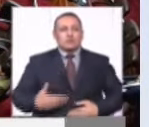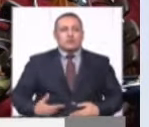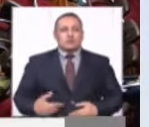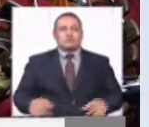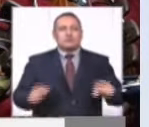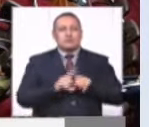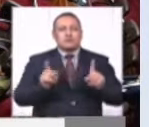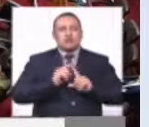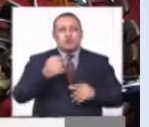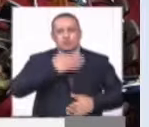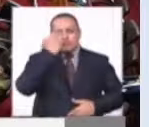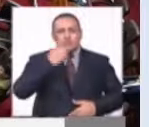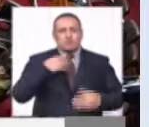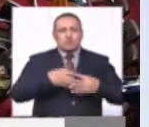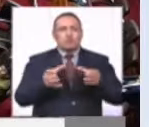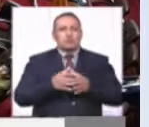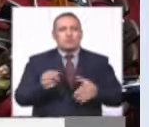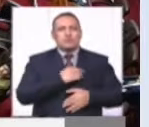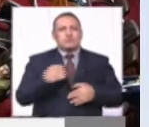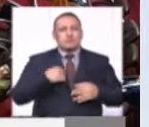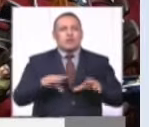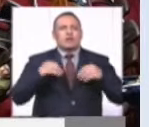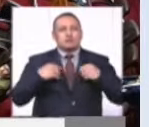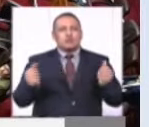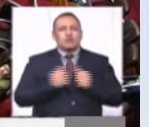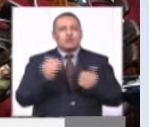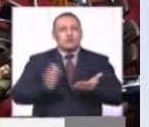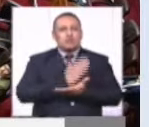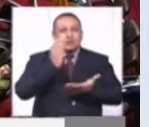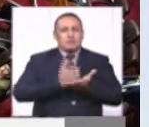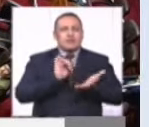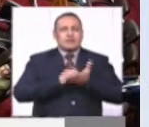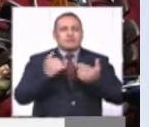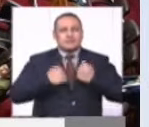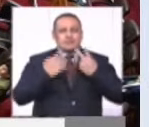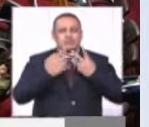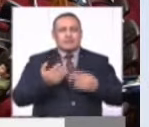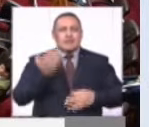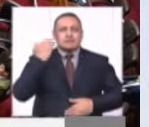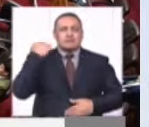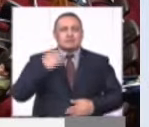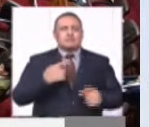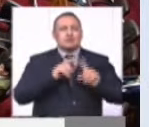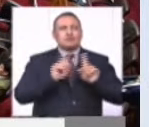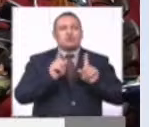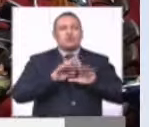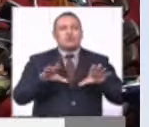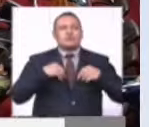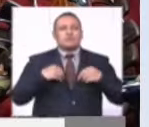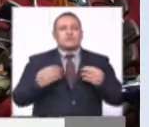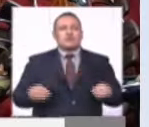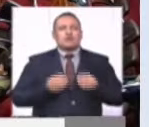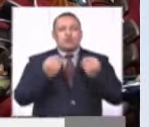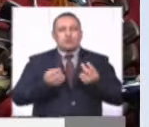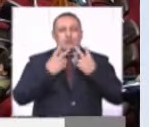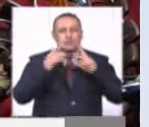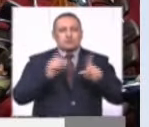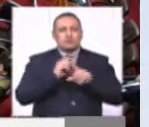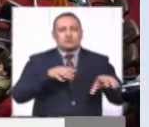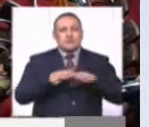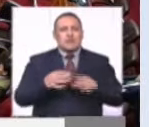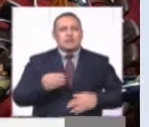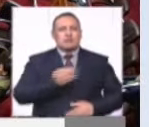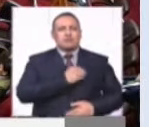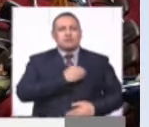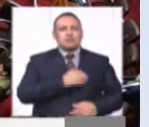No olvidemos que este gabinete también asume los pasivos que ha dejado el anterior gabinete, pero no podemos permitir de que no se haga las mea culpa